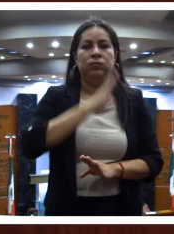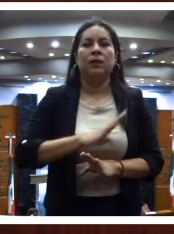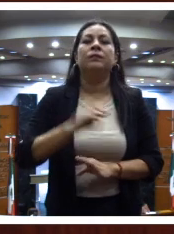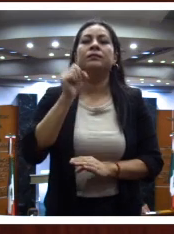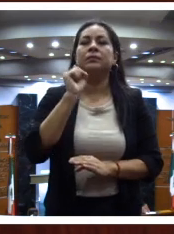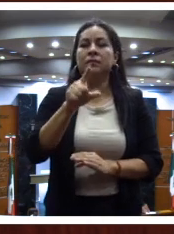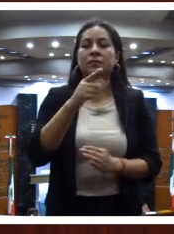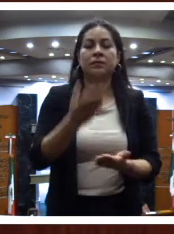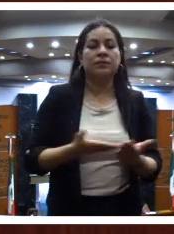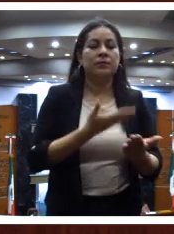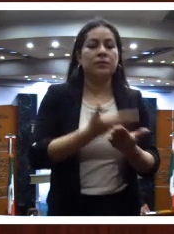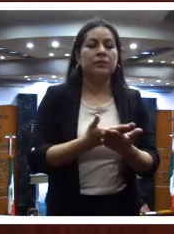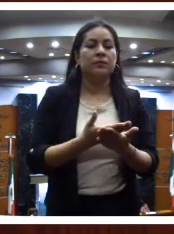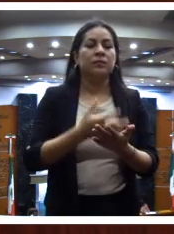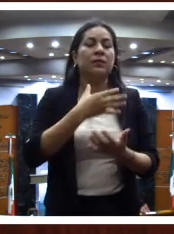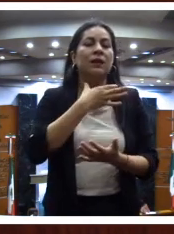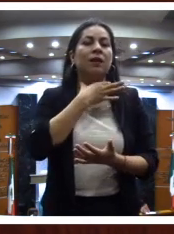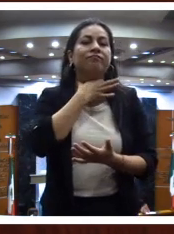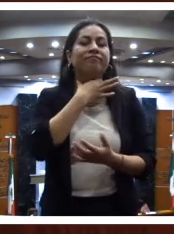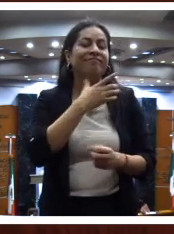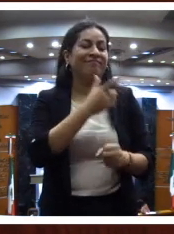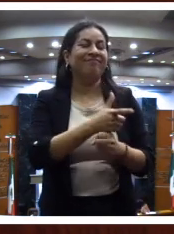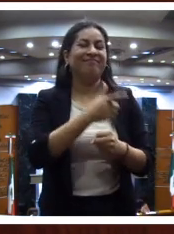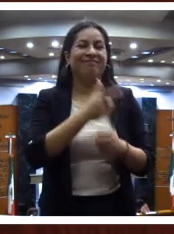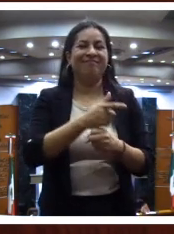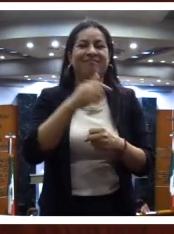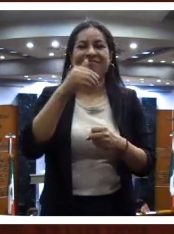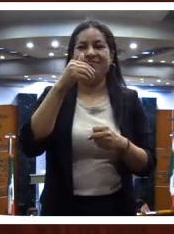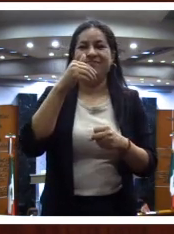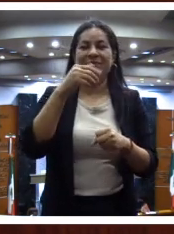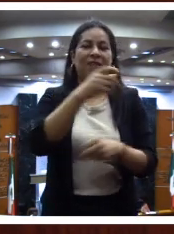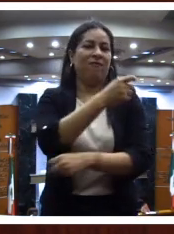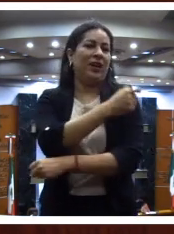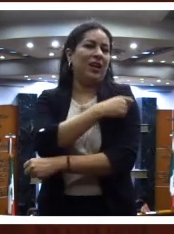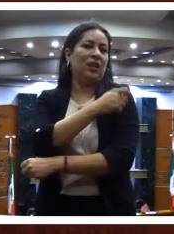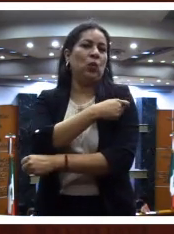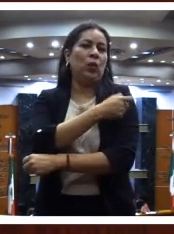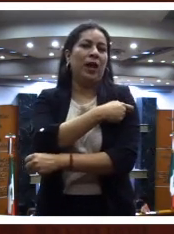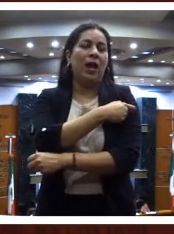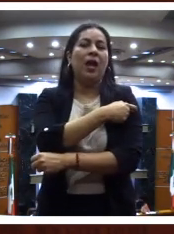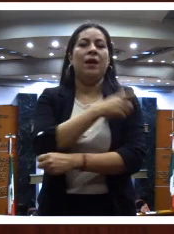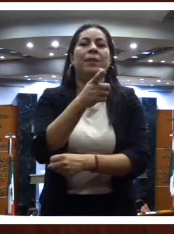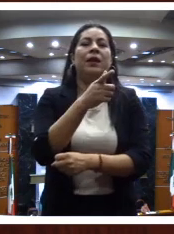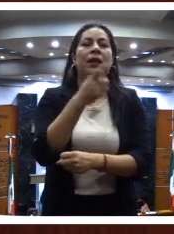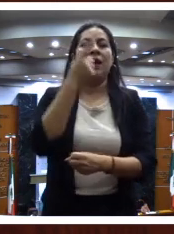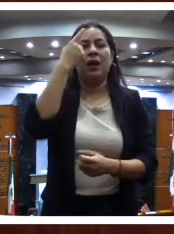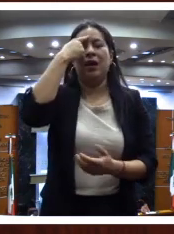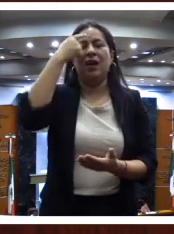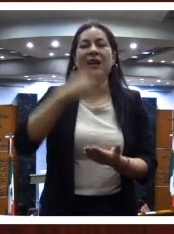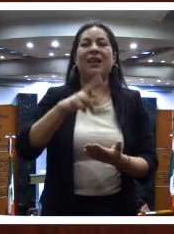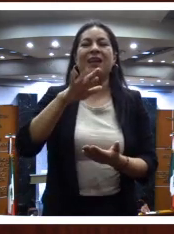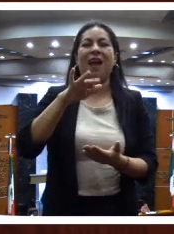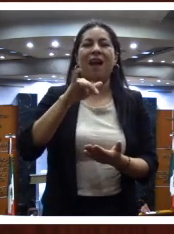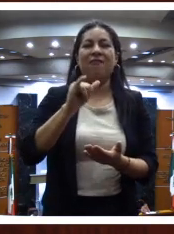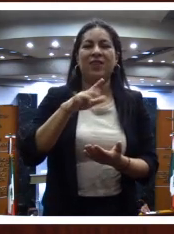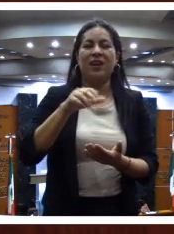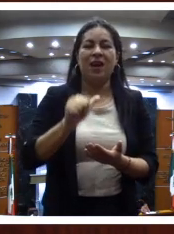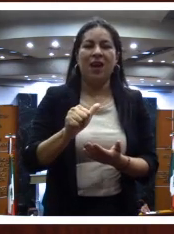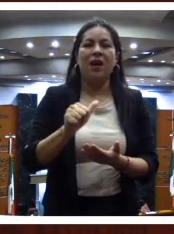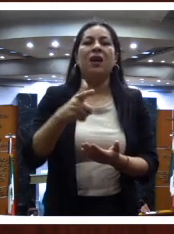proporcionar los collares de identificación de vacunación antirrábica llevar a cabo campañas de